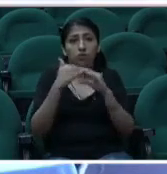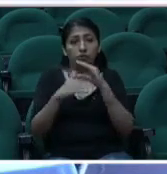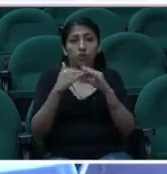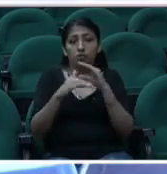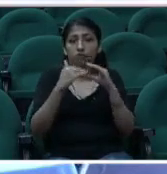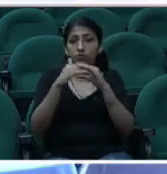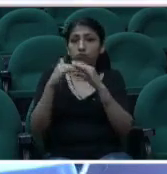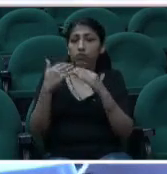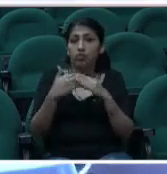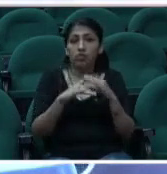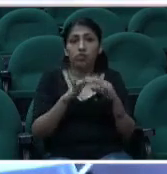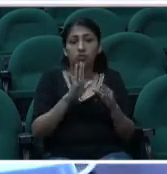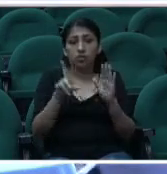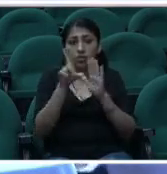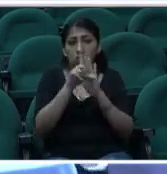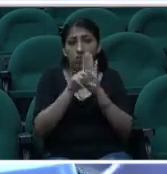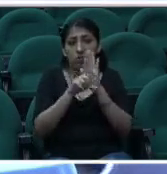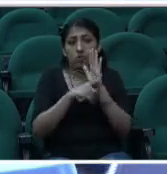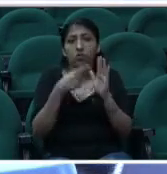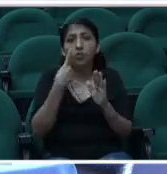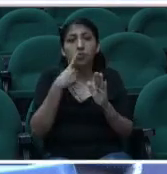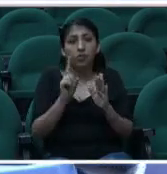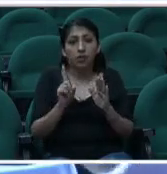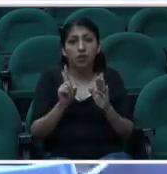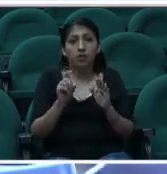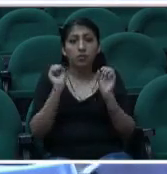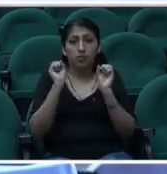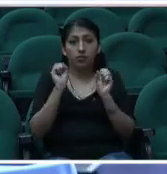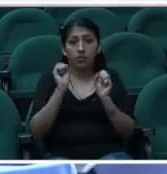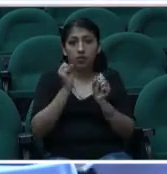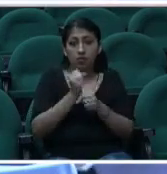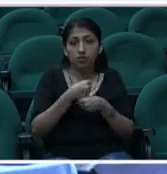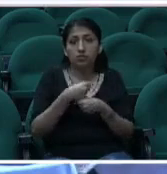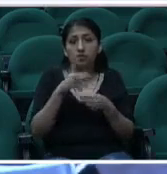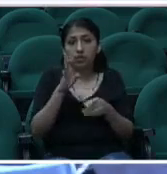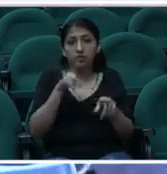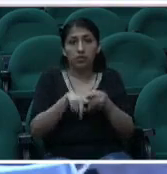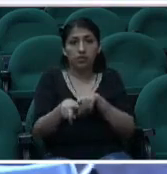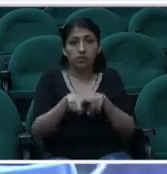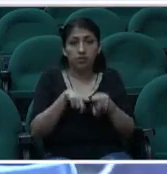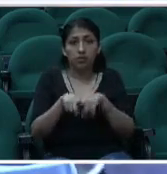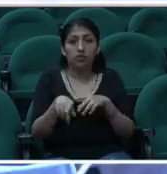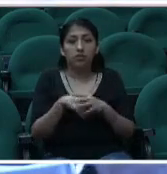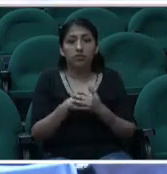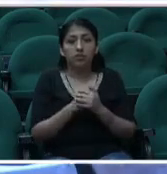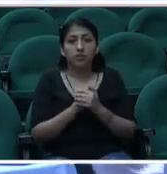forma digital el reglamento para el desarrollo de este debate